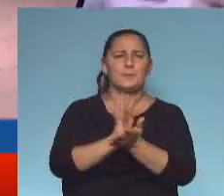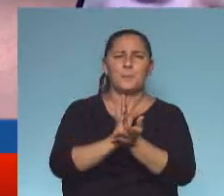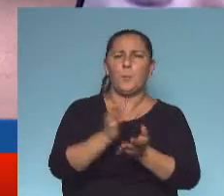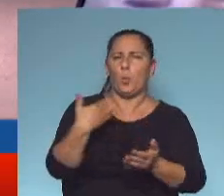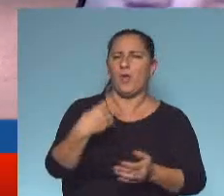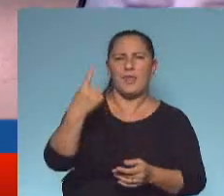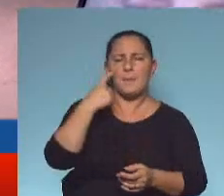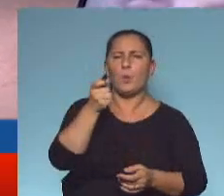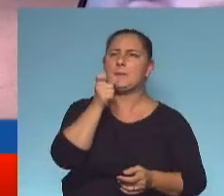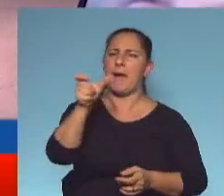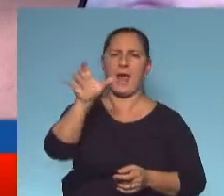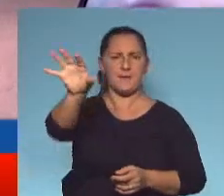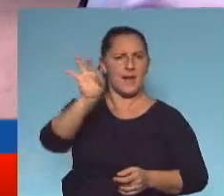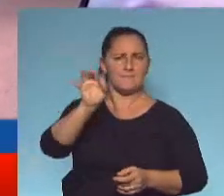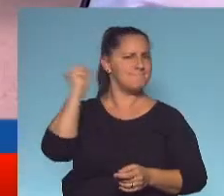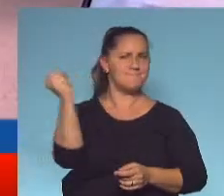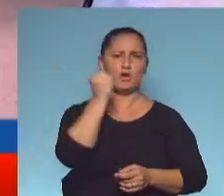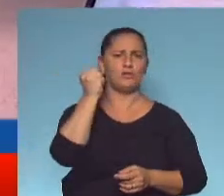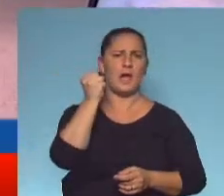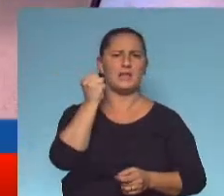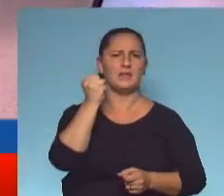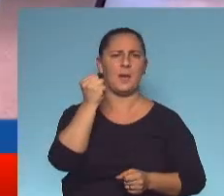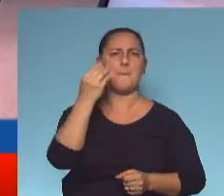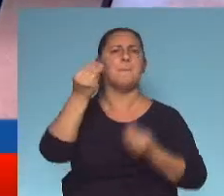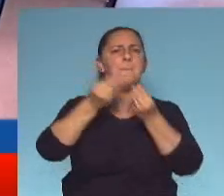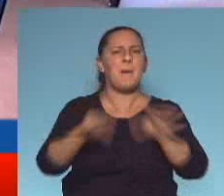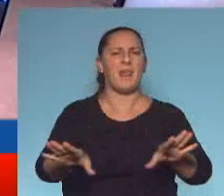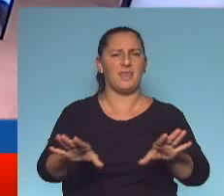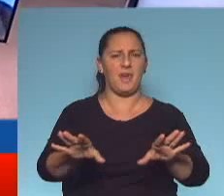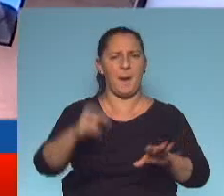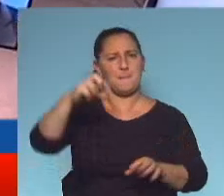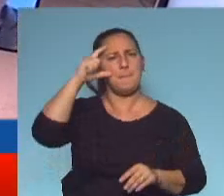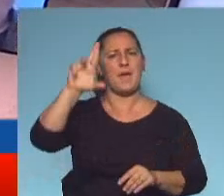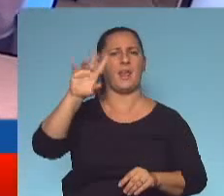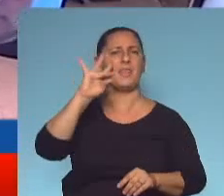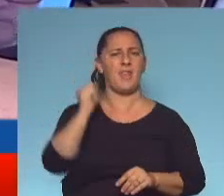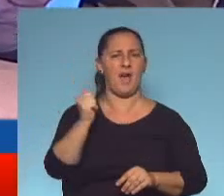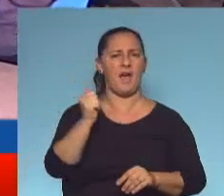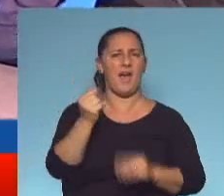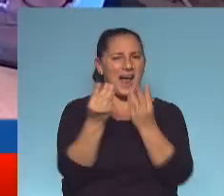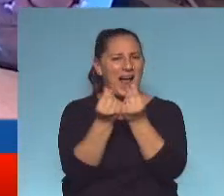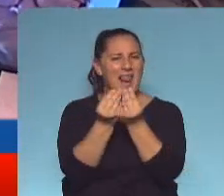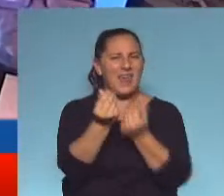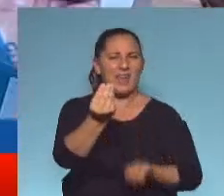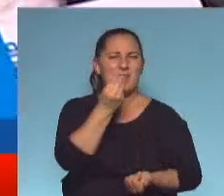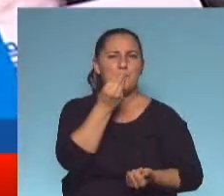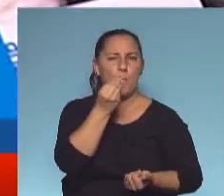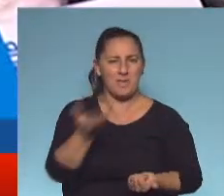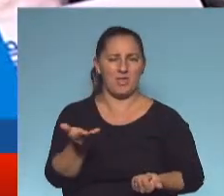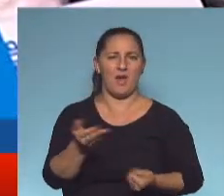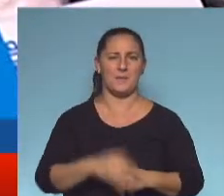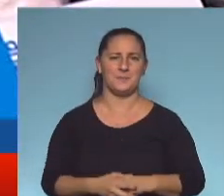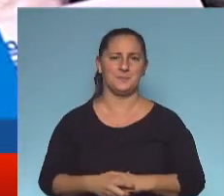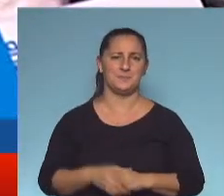identifiqué una palabra clave, que es la palabra pérdida. Pérdida de la calidad alimentaria, como